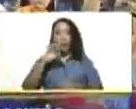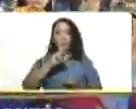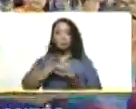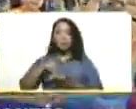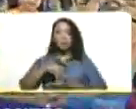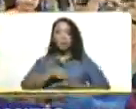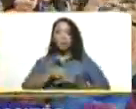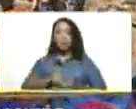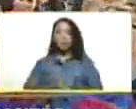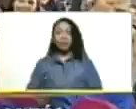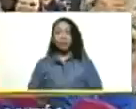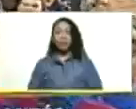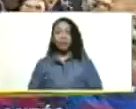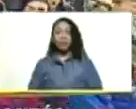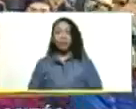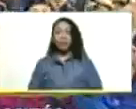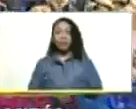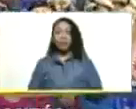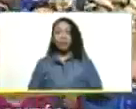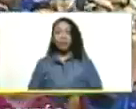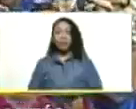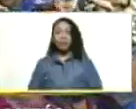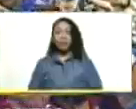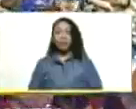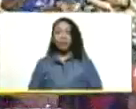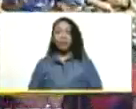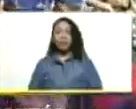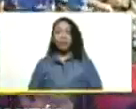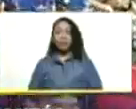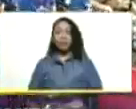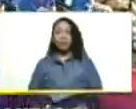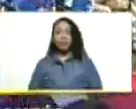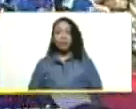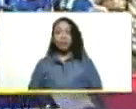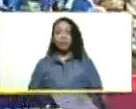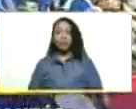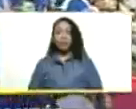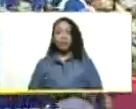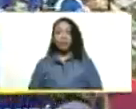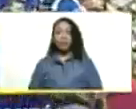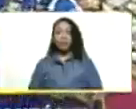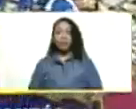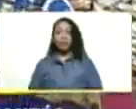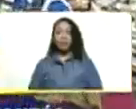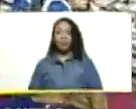Oh!